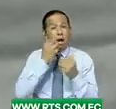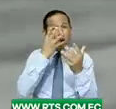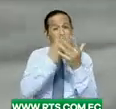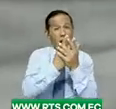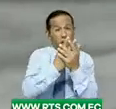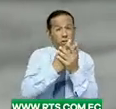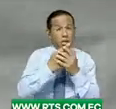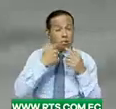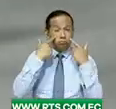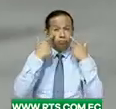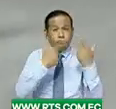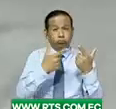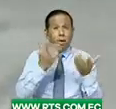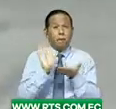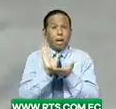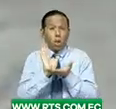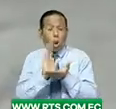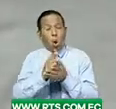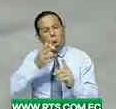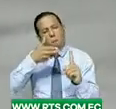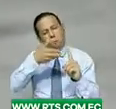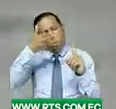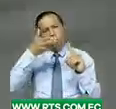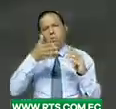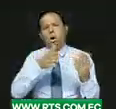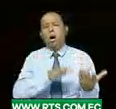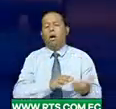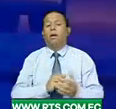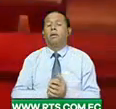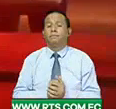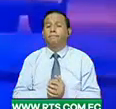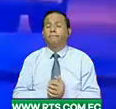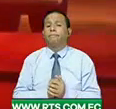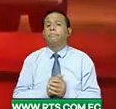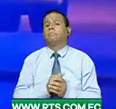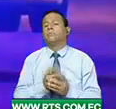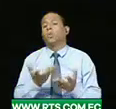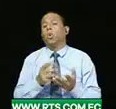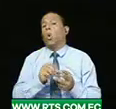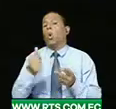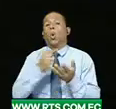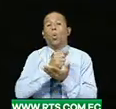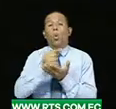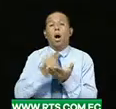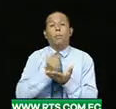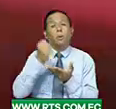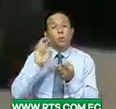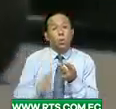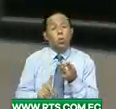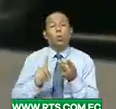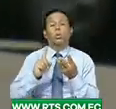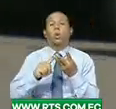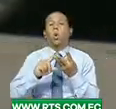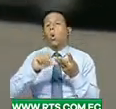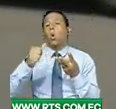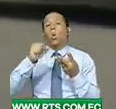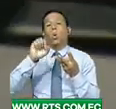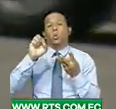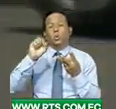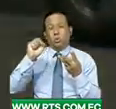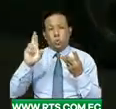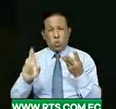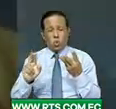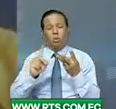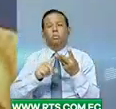Bastión Popular. Ñaño, pídele perdón a Dios. Un ciudadano en el Guasmo Sur, otro en el suburbio. Y